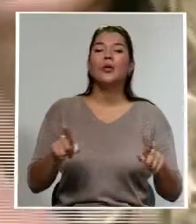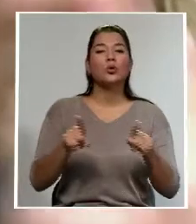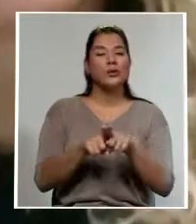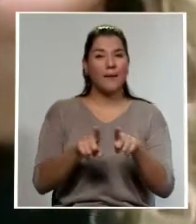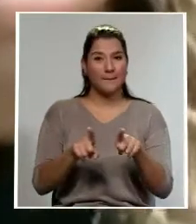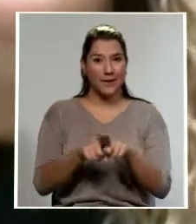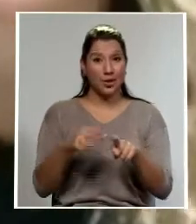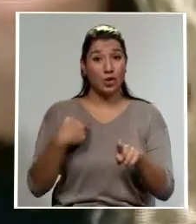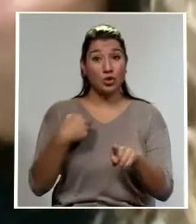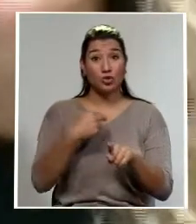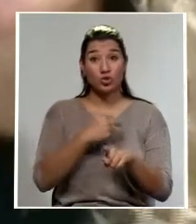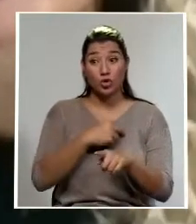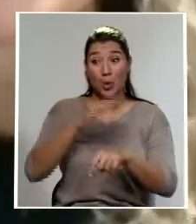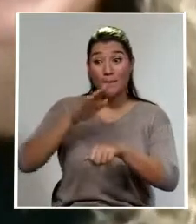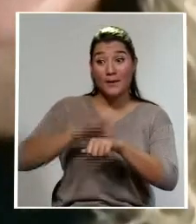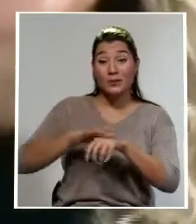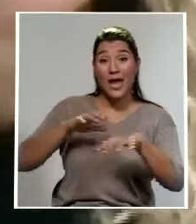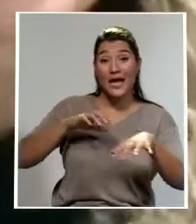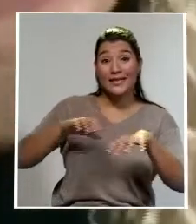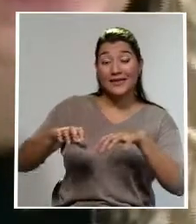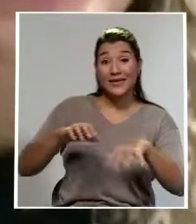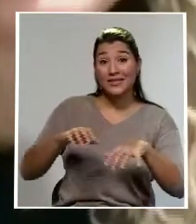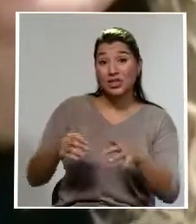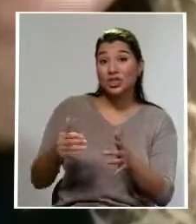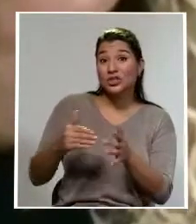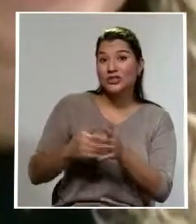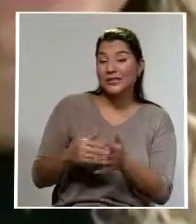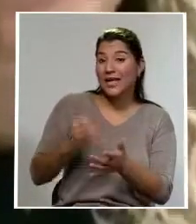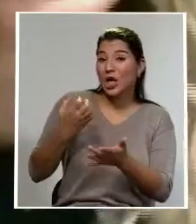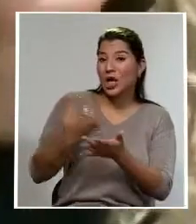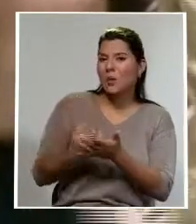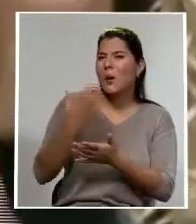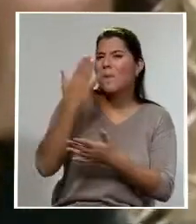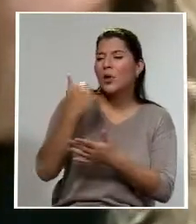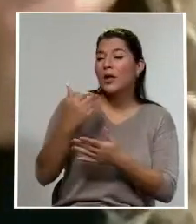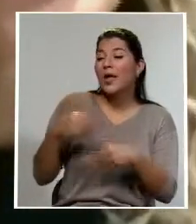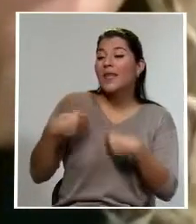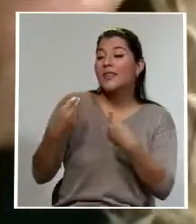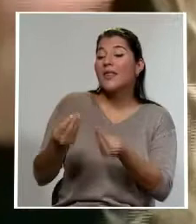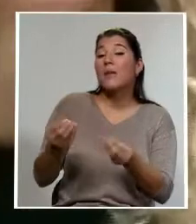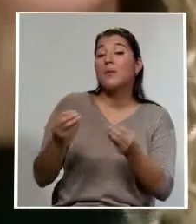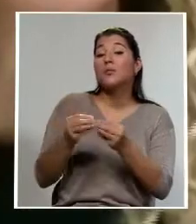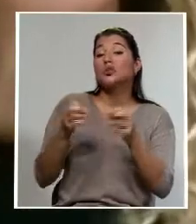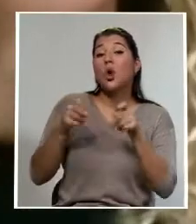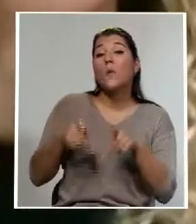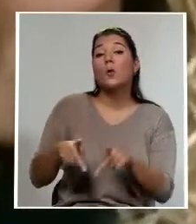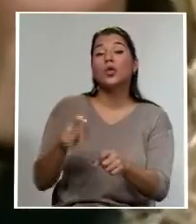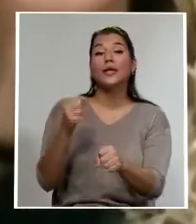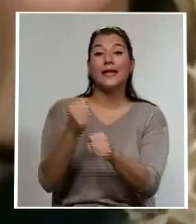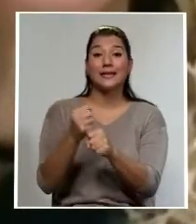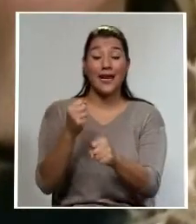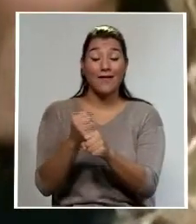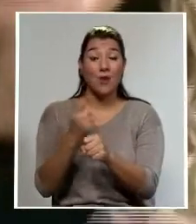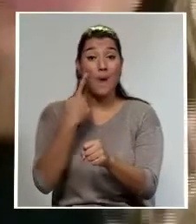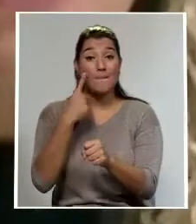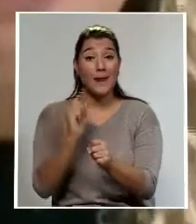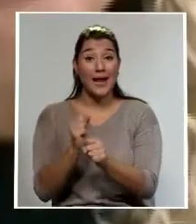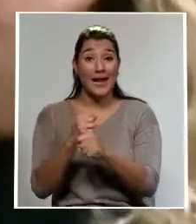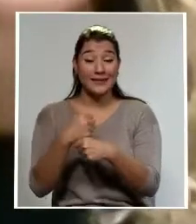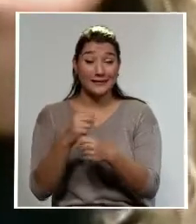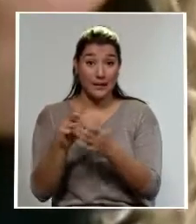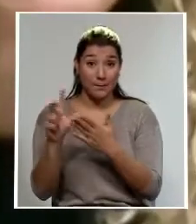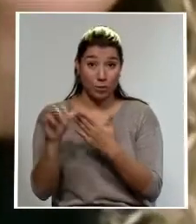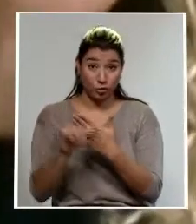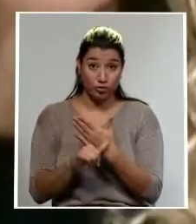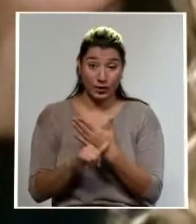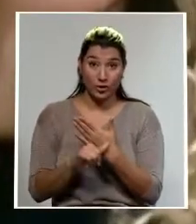estamos dando reactivación económica, porque vamos a generar empleo en la construcción de obras o en proyectos